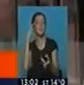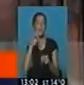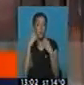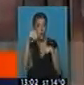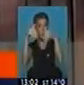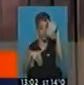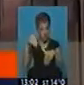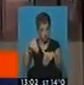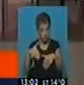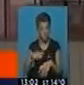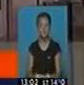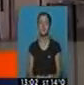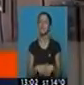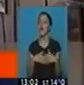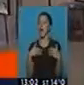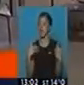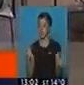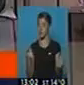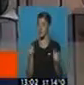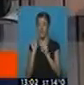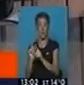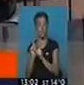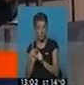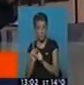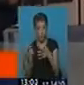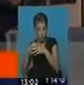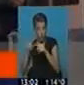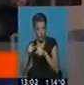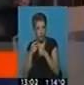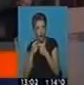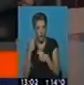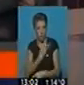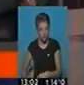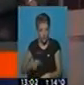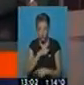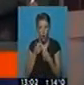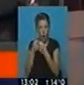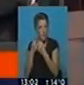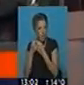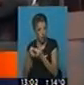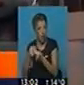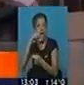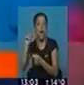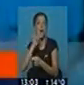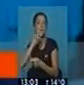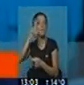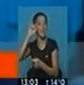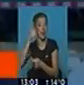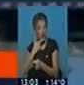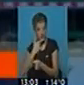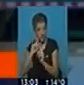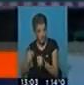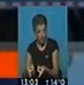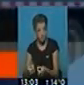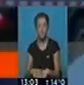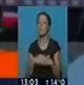antes. Entonces, me parece que Capriles mismo es presionado por la oposición, que quiere más acción callejera en Venezuela. De hecho, tuvo